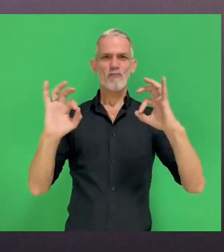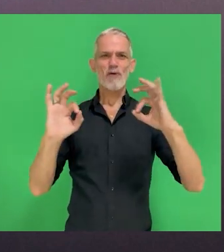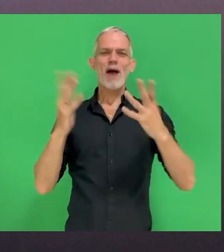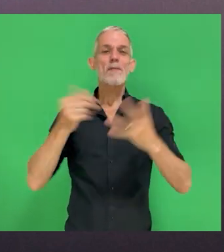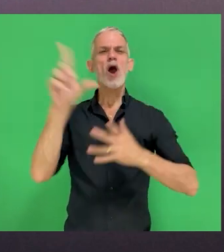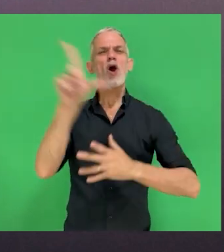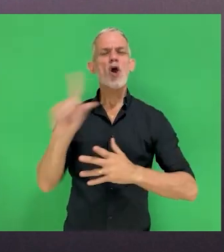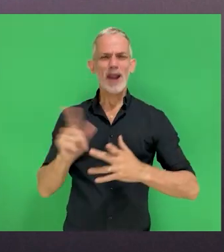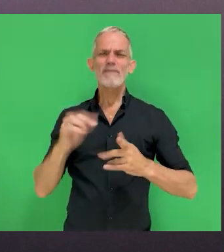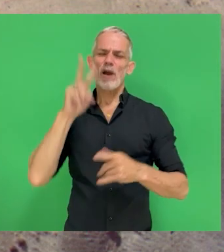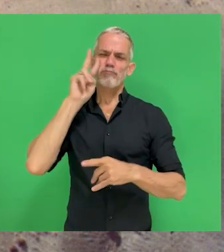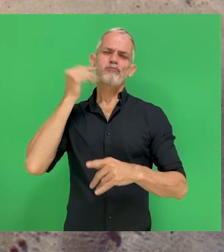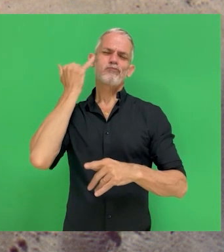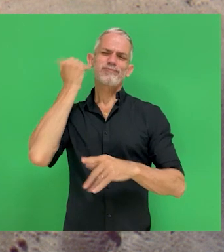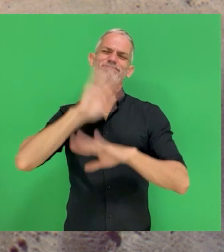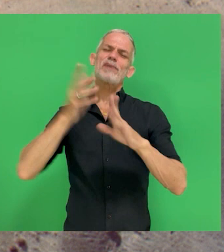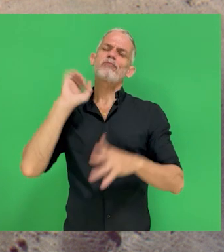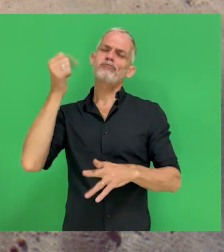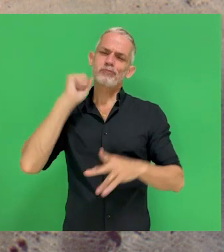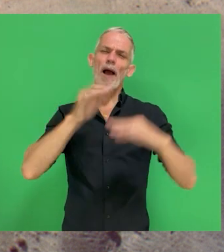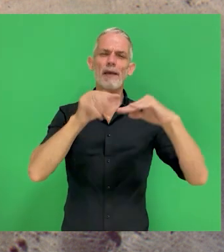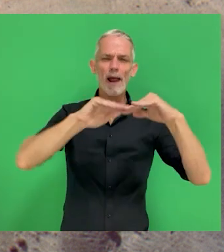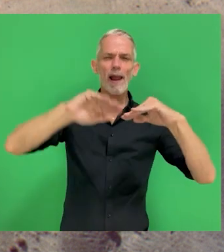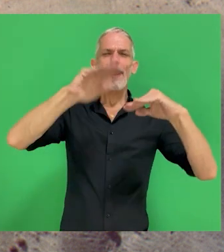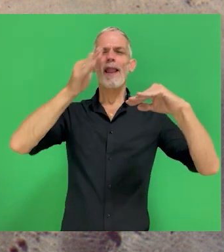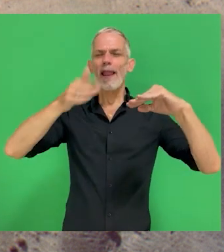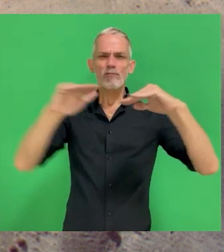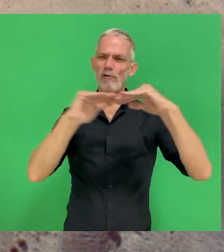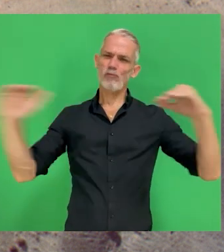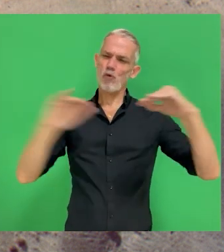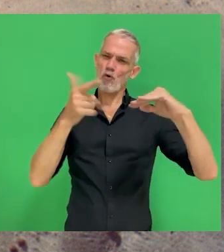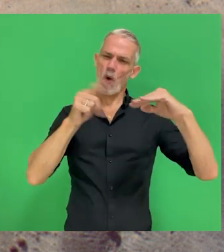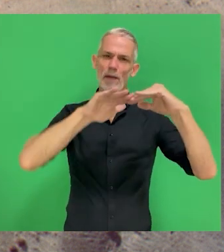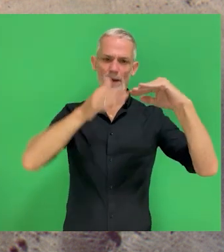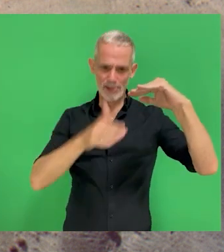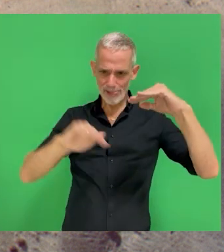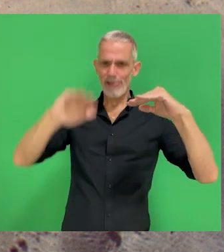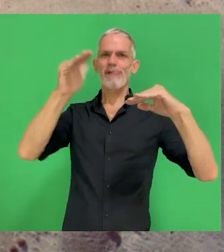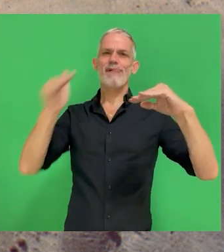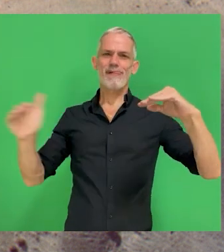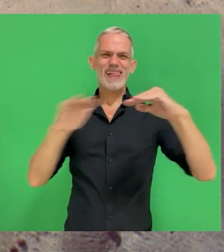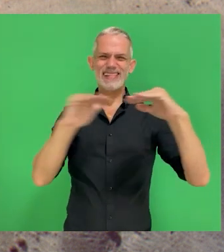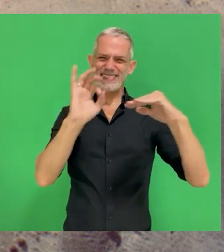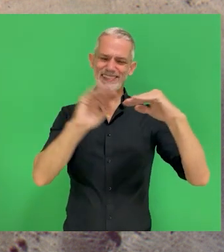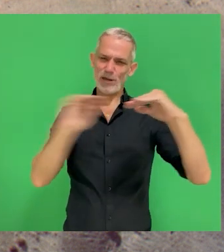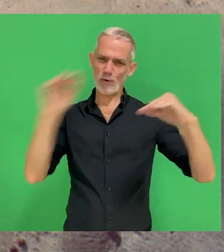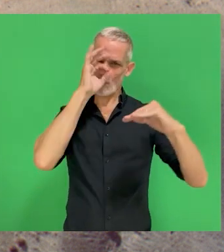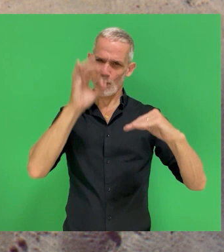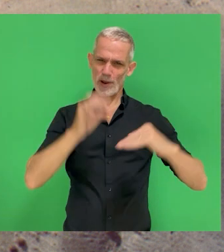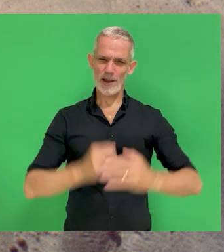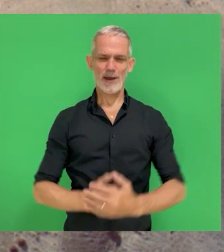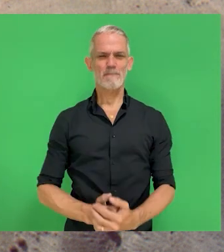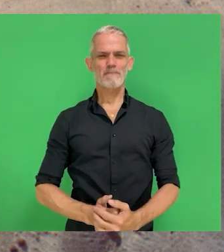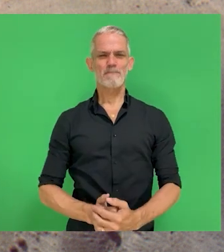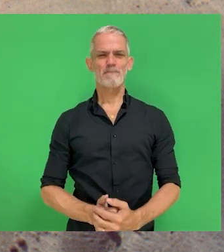de la geografía para corroborar que hay salientes y hendiduras que preceden y suceden a ese punto. Zona montañosa y